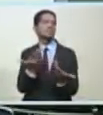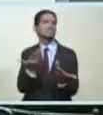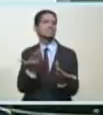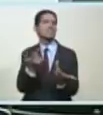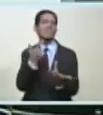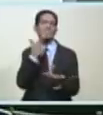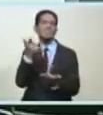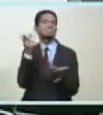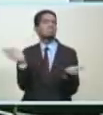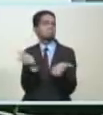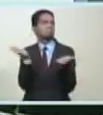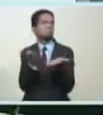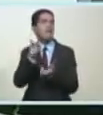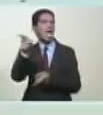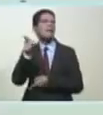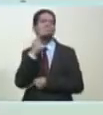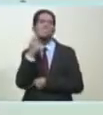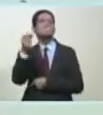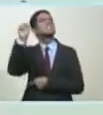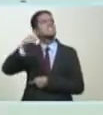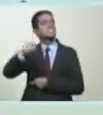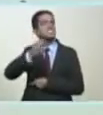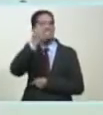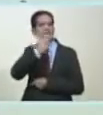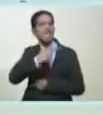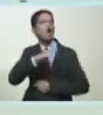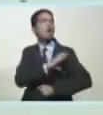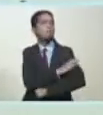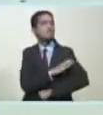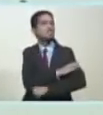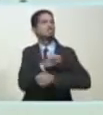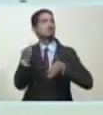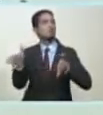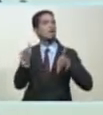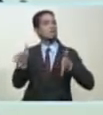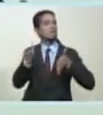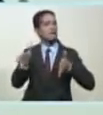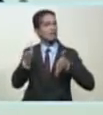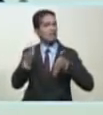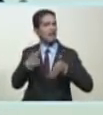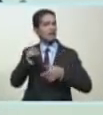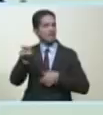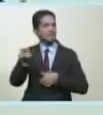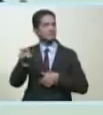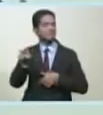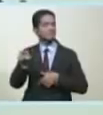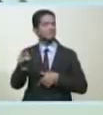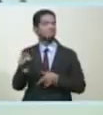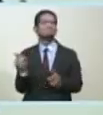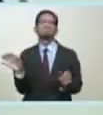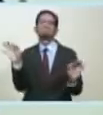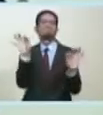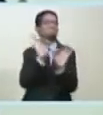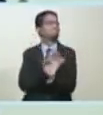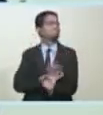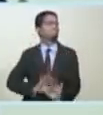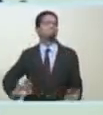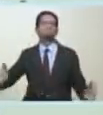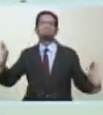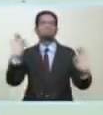dieron aliento al candidato Henry Falcón de que podía ganar las elecciones. En ningún momento de la campaña electoral